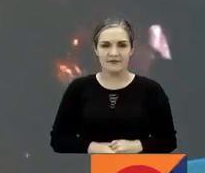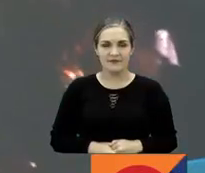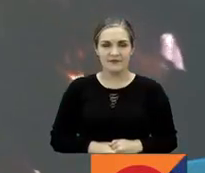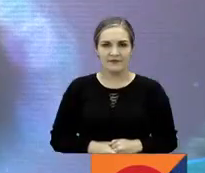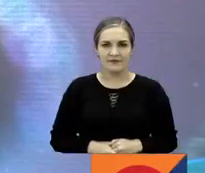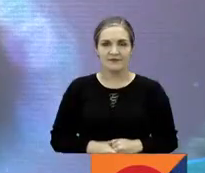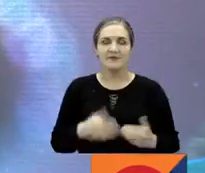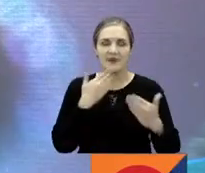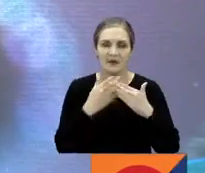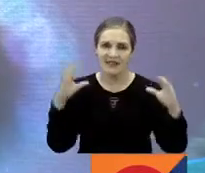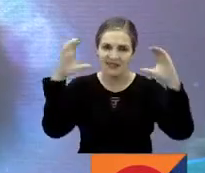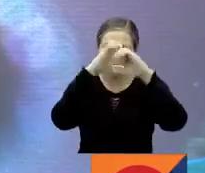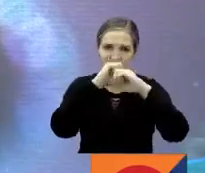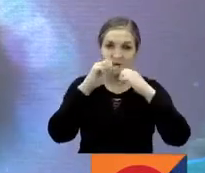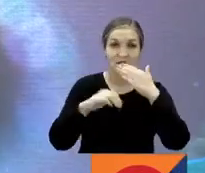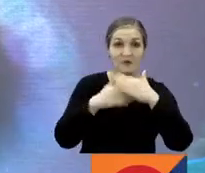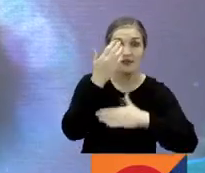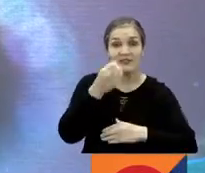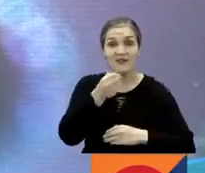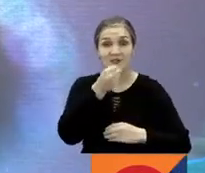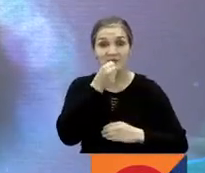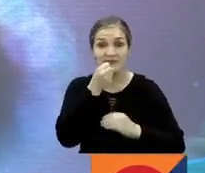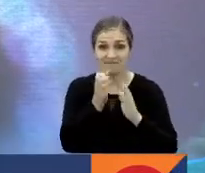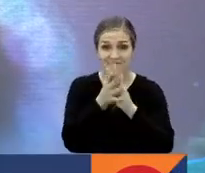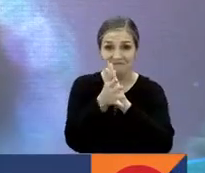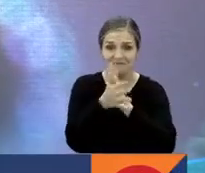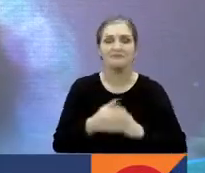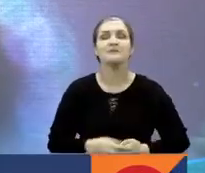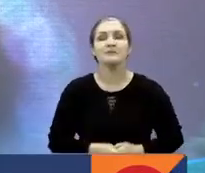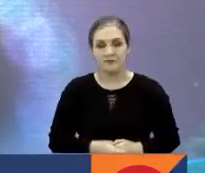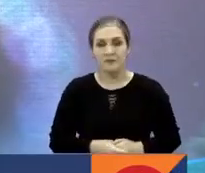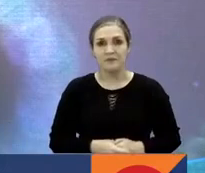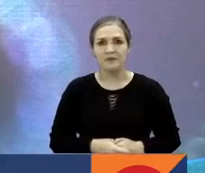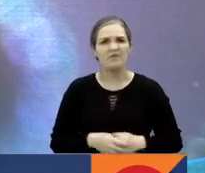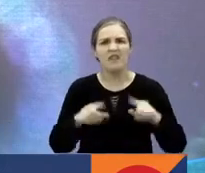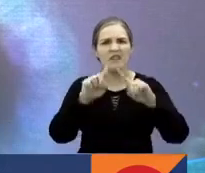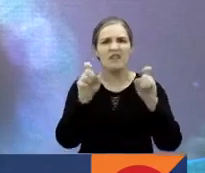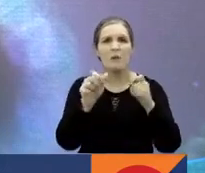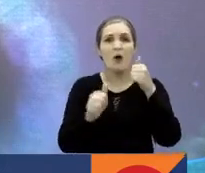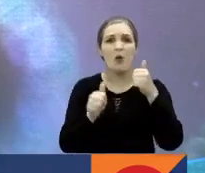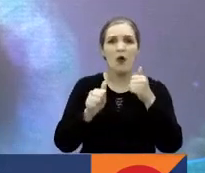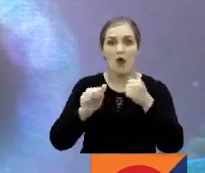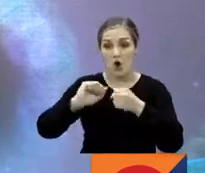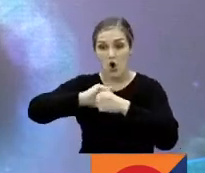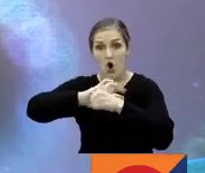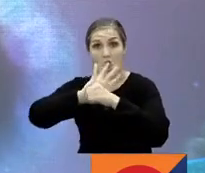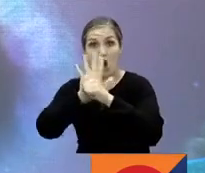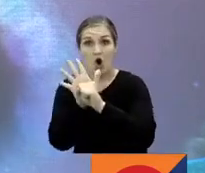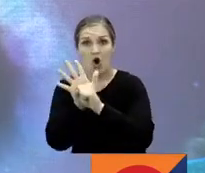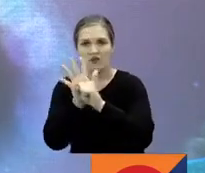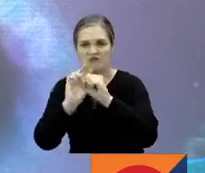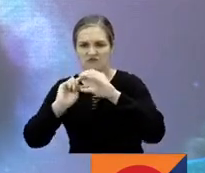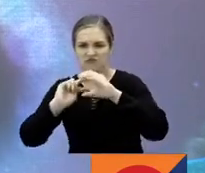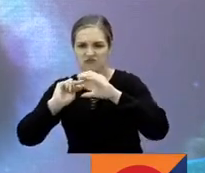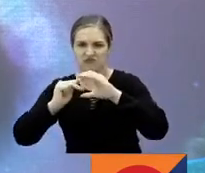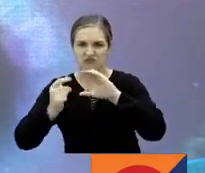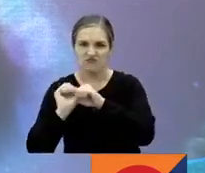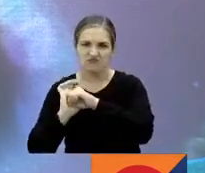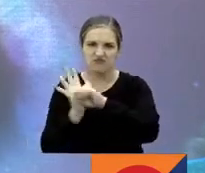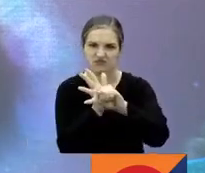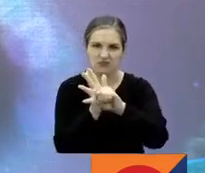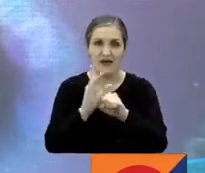Buenas noches, iniciamos nuestra emisión hablando precisamente de la nueva variante Delta y el Gobierno Nacional confirmó la presencia de esta variante